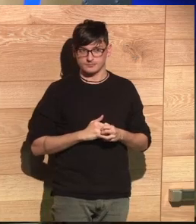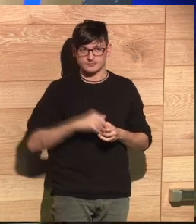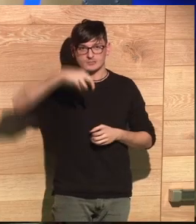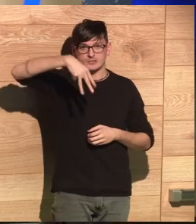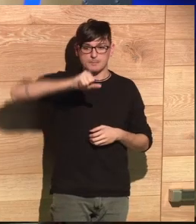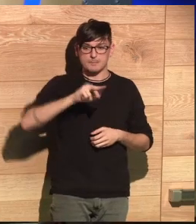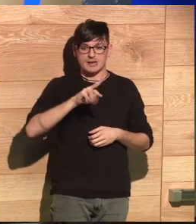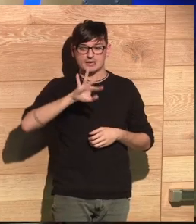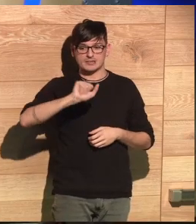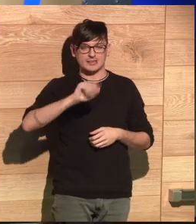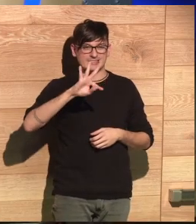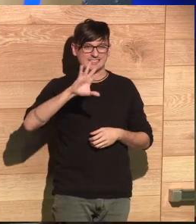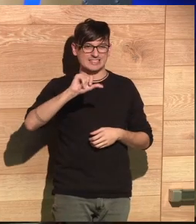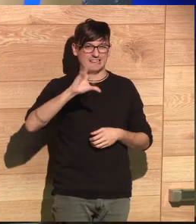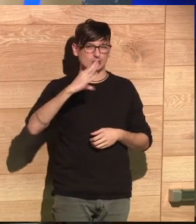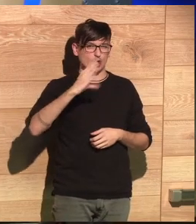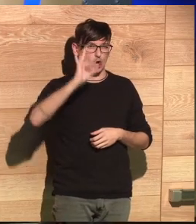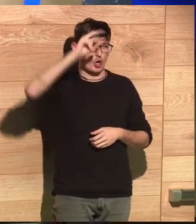A Marta Tascón, que está siempre ayudándome.